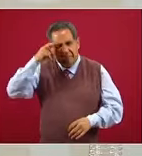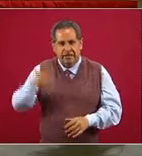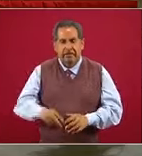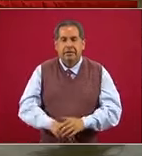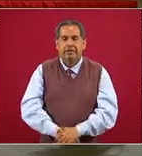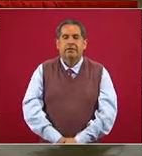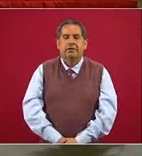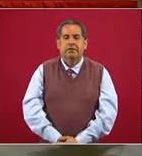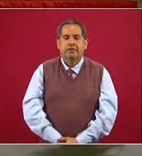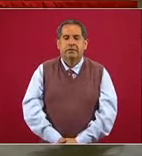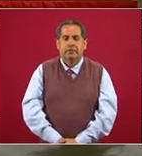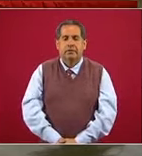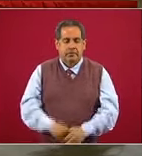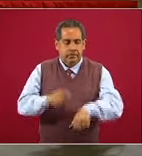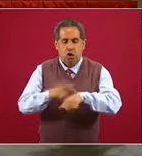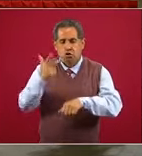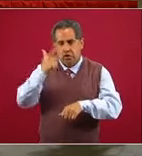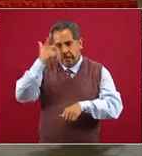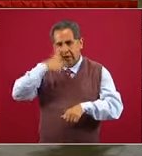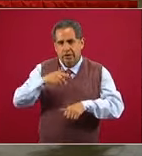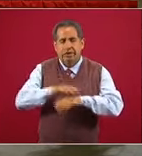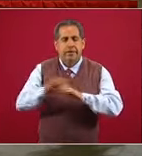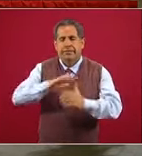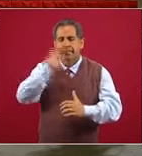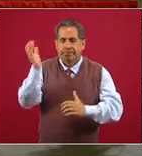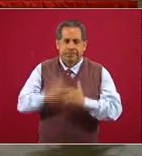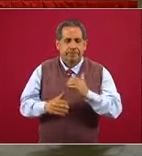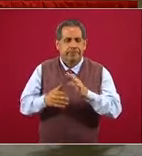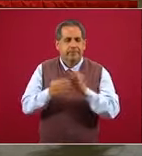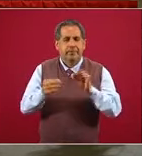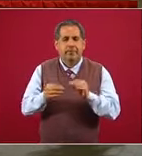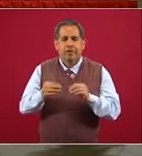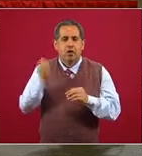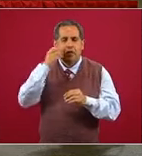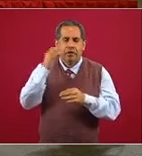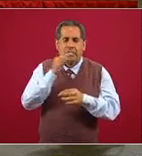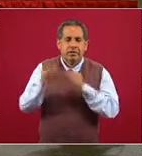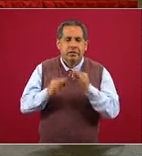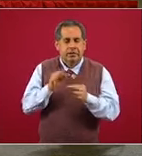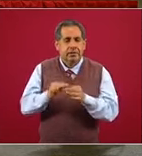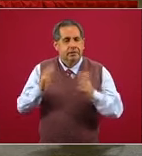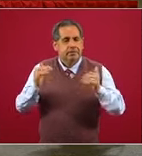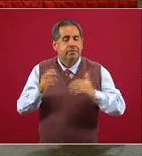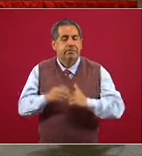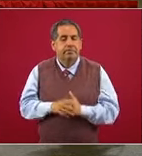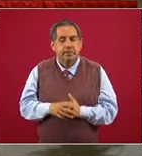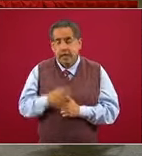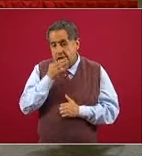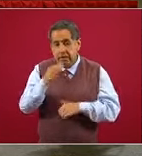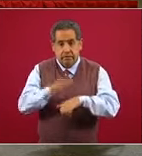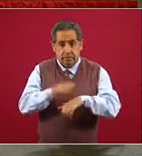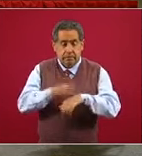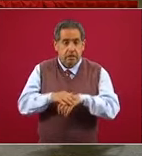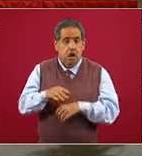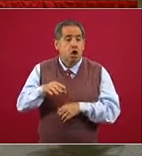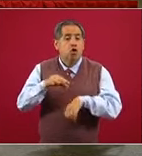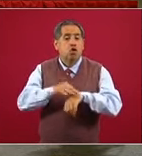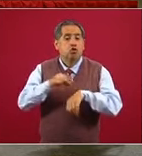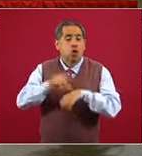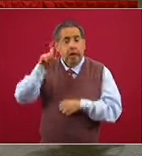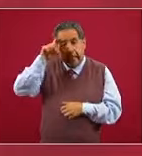Es correcto. Bueno, son las 8 de la noche, hemos terminado por el día de hoy nuestra conferencia vespertina. Solamente comentarles que pues el doctor